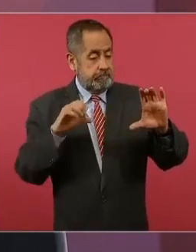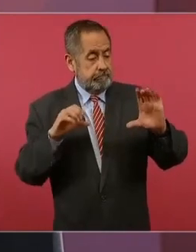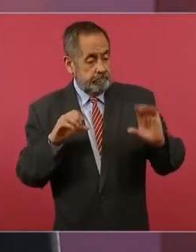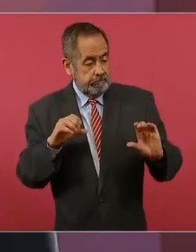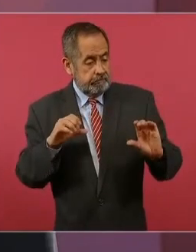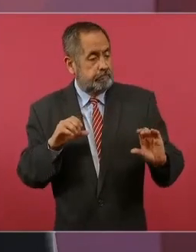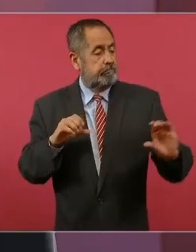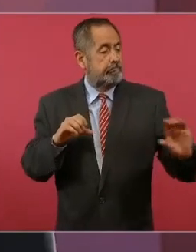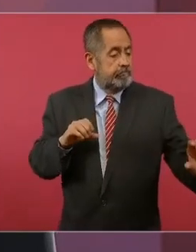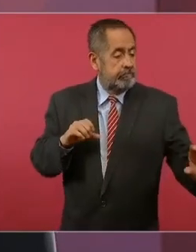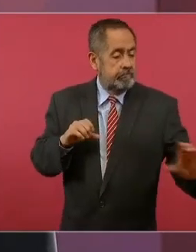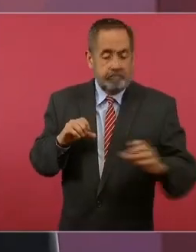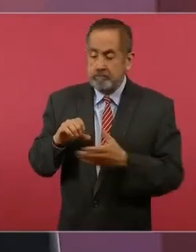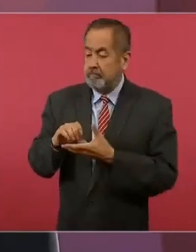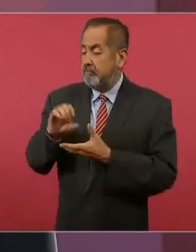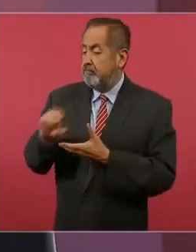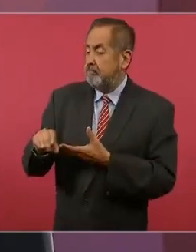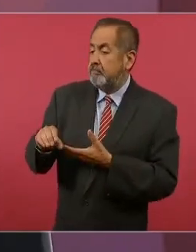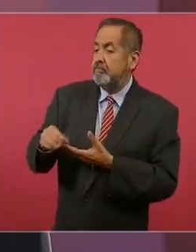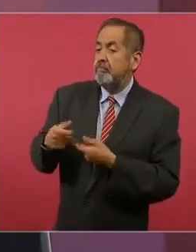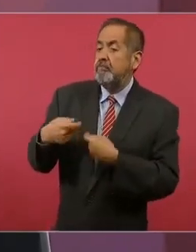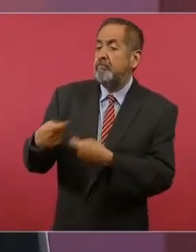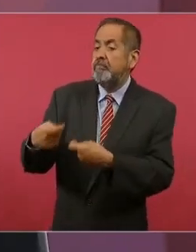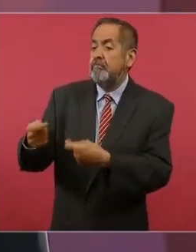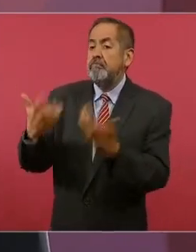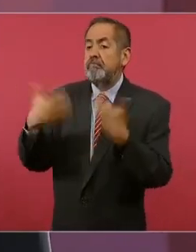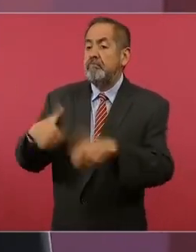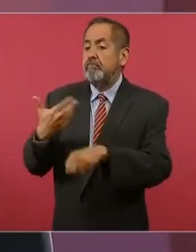para pagarle a las empresas.